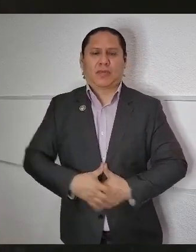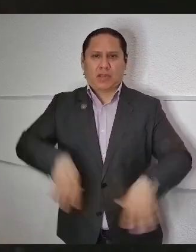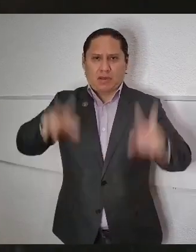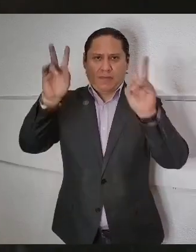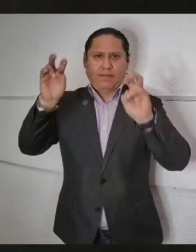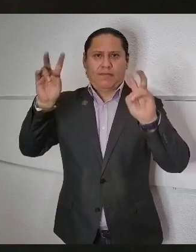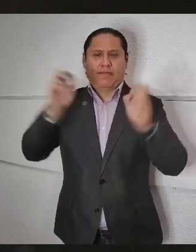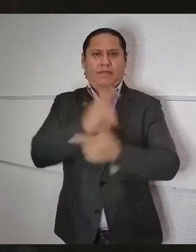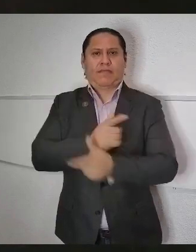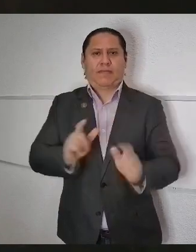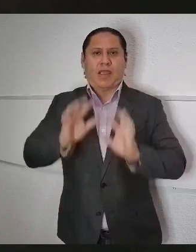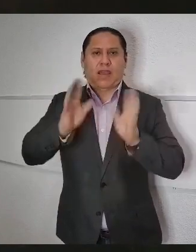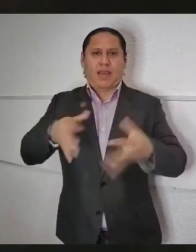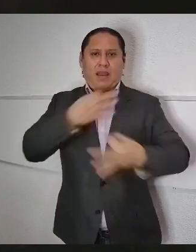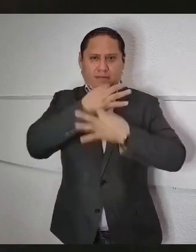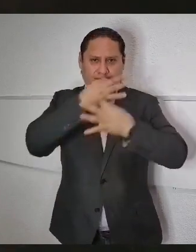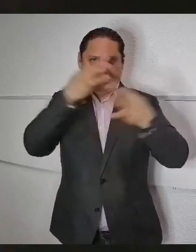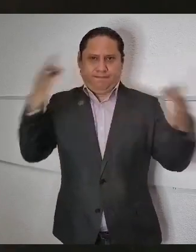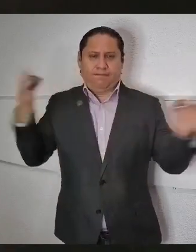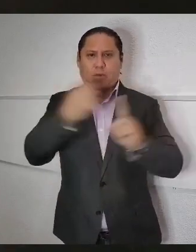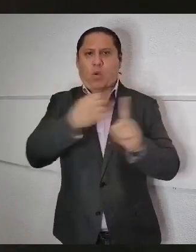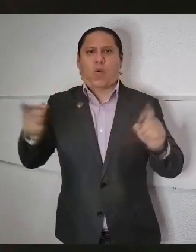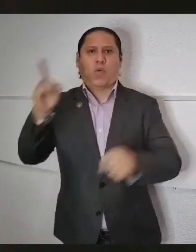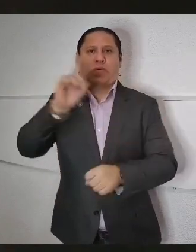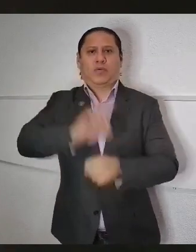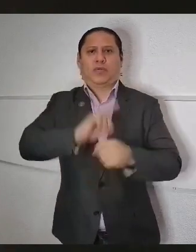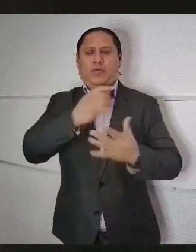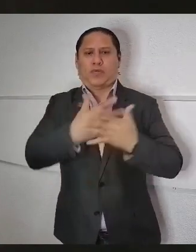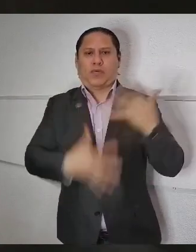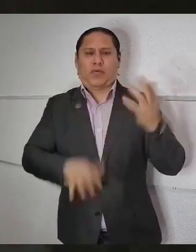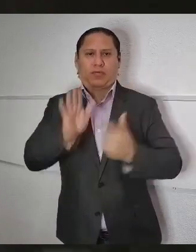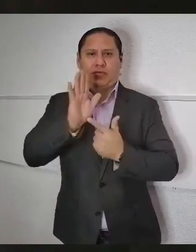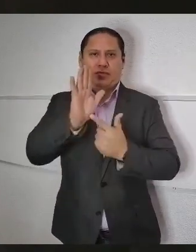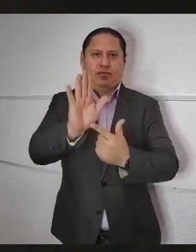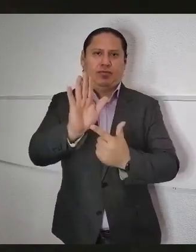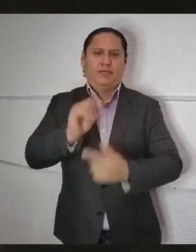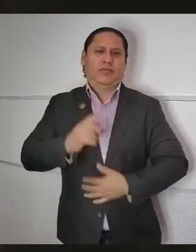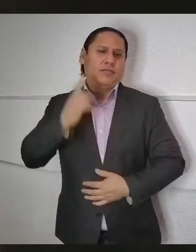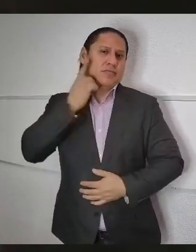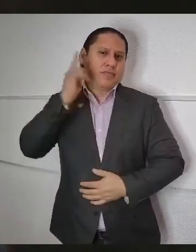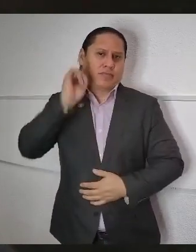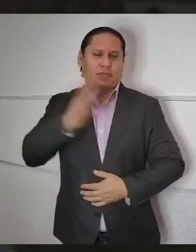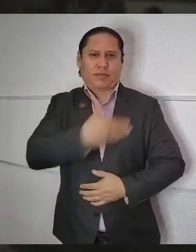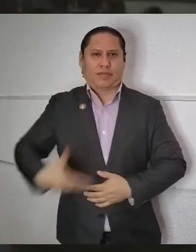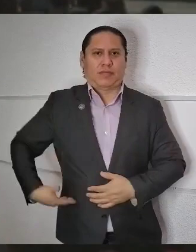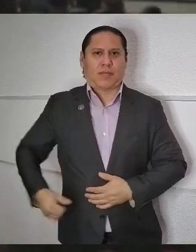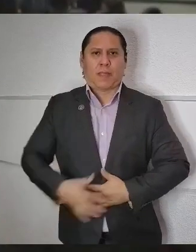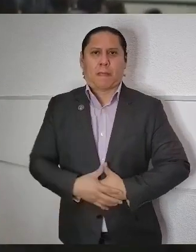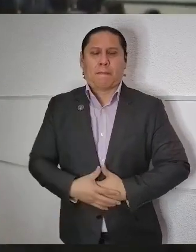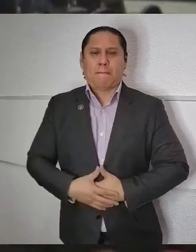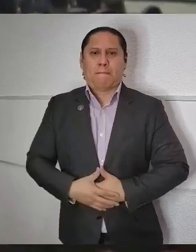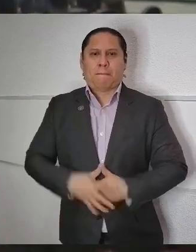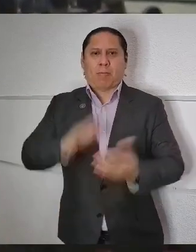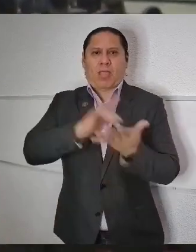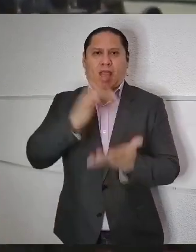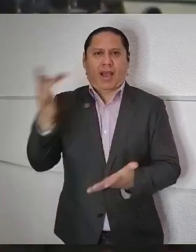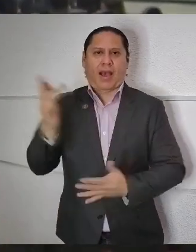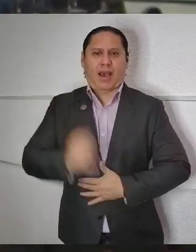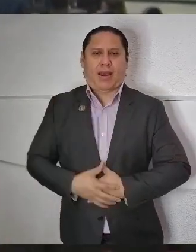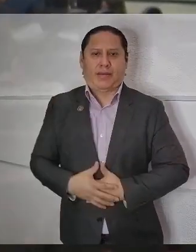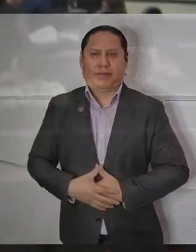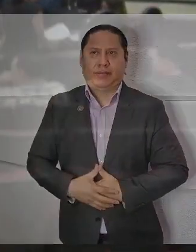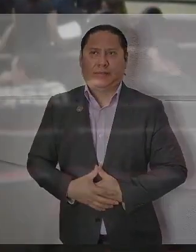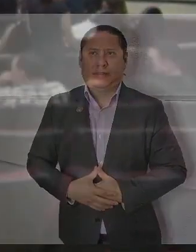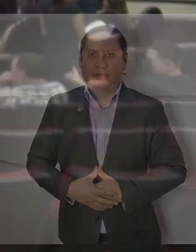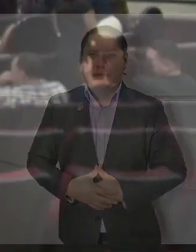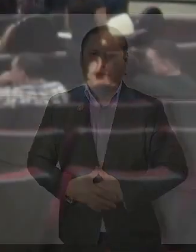Asuntos generales. Está dado a conocer el orden del día de la presente sesión, diputada presidenta. Gracias, diputada